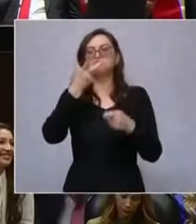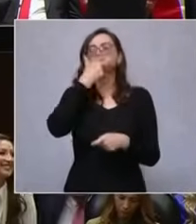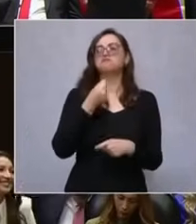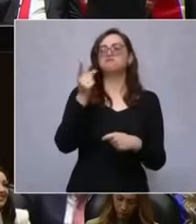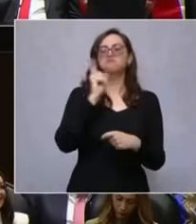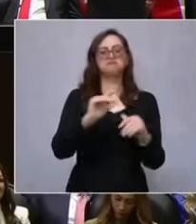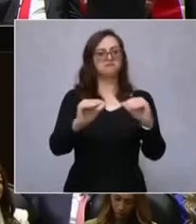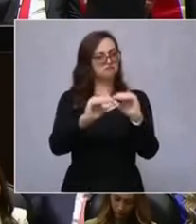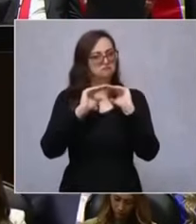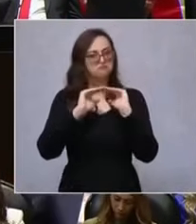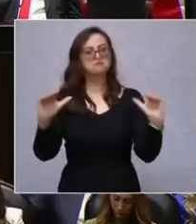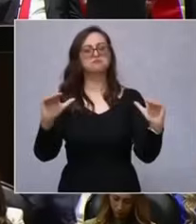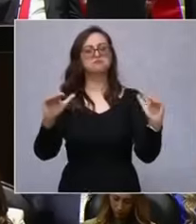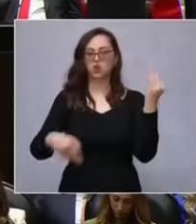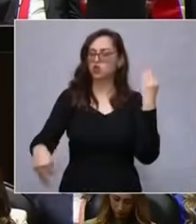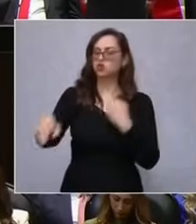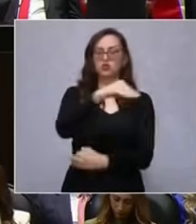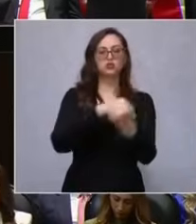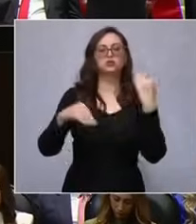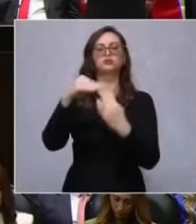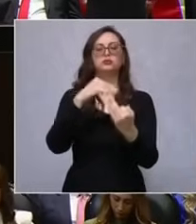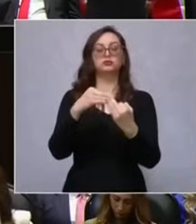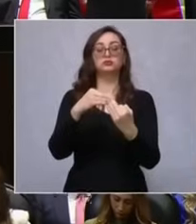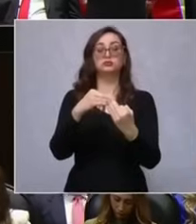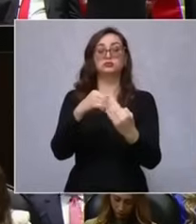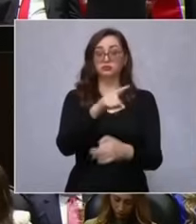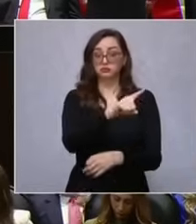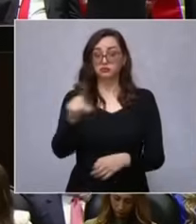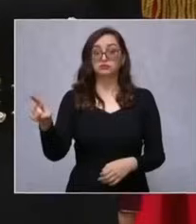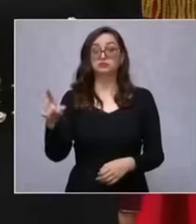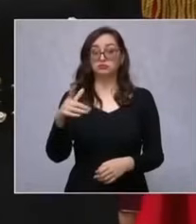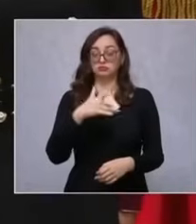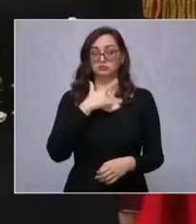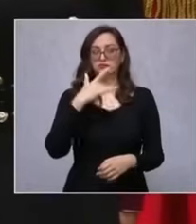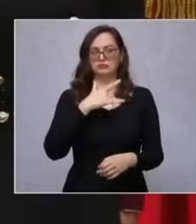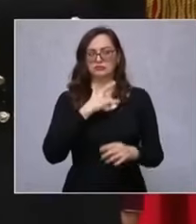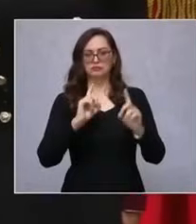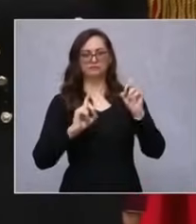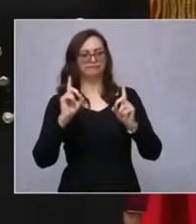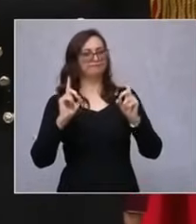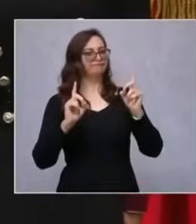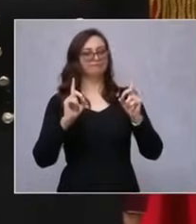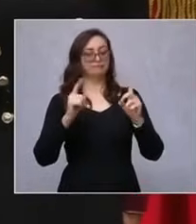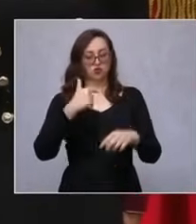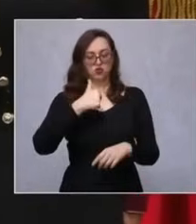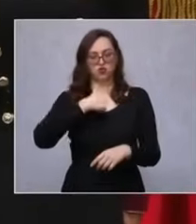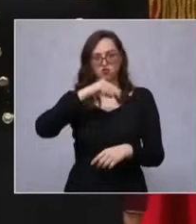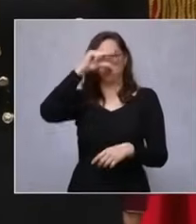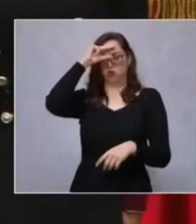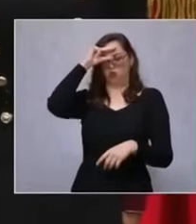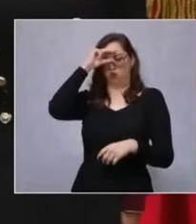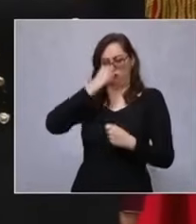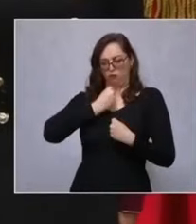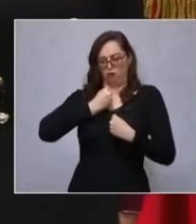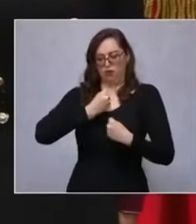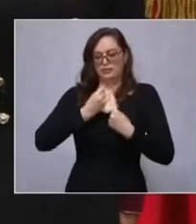Y tengan la certeza de que pondré mi conocimiento, mi fuerza. Así mismo, porque hay una mujer